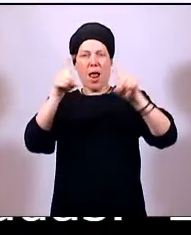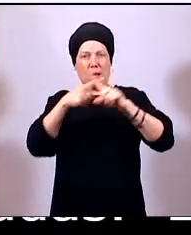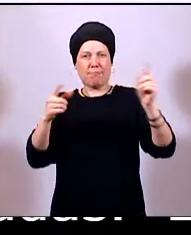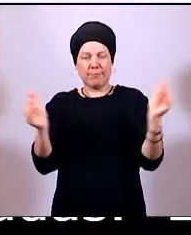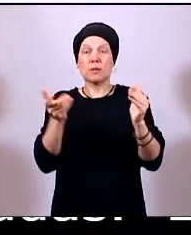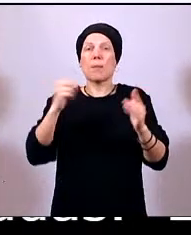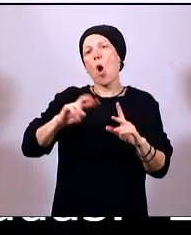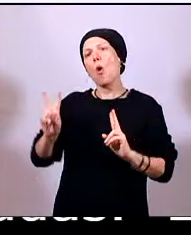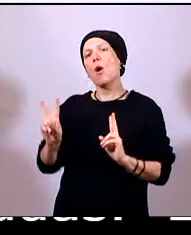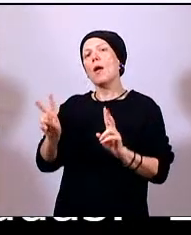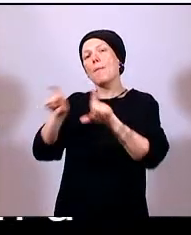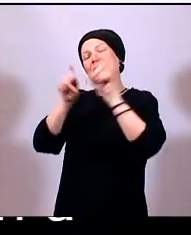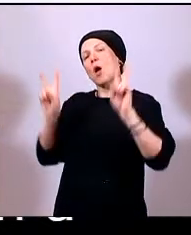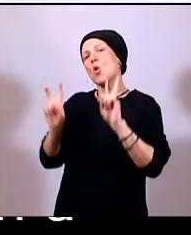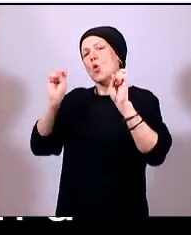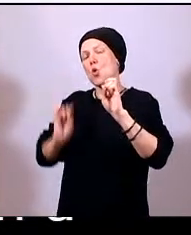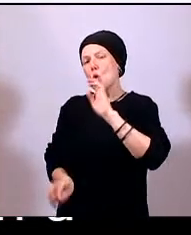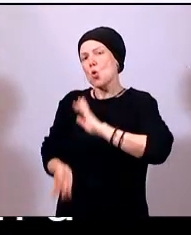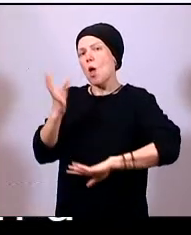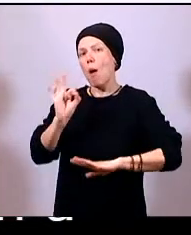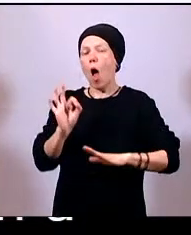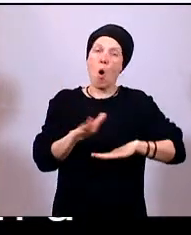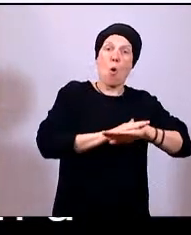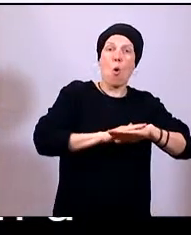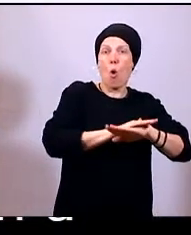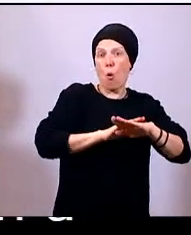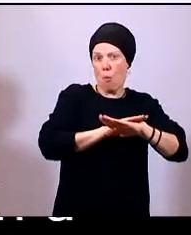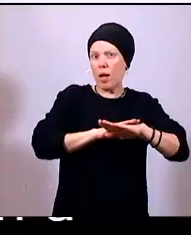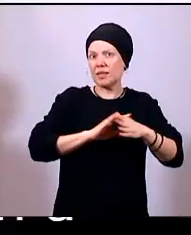startups o a las empresas de base tecnológica.